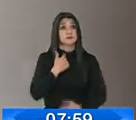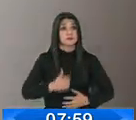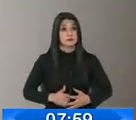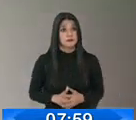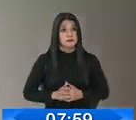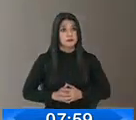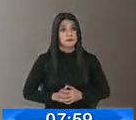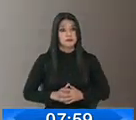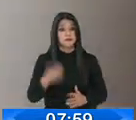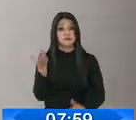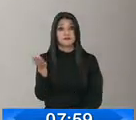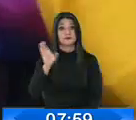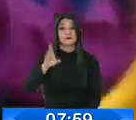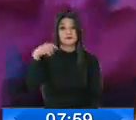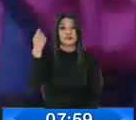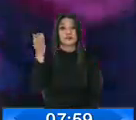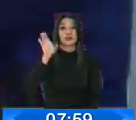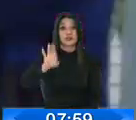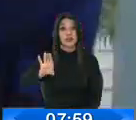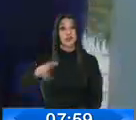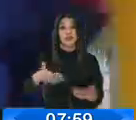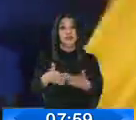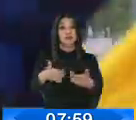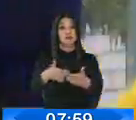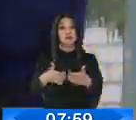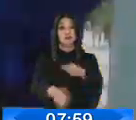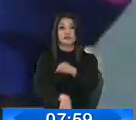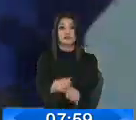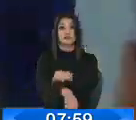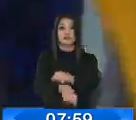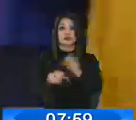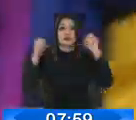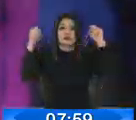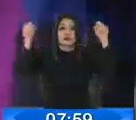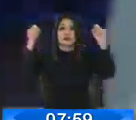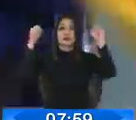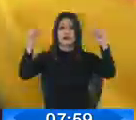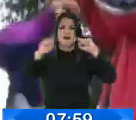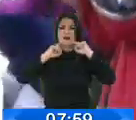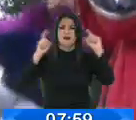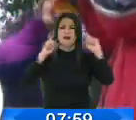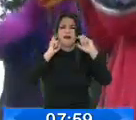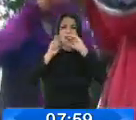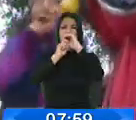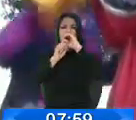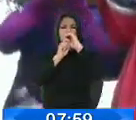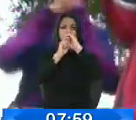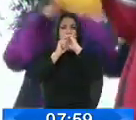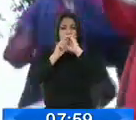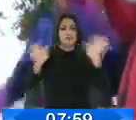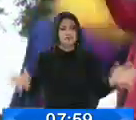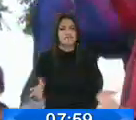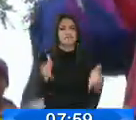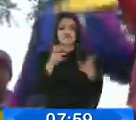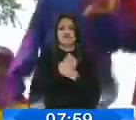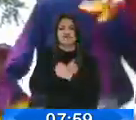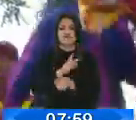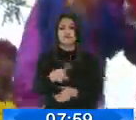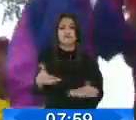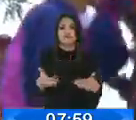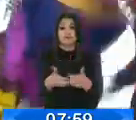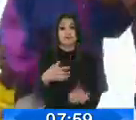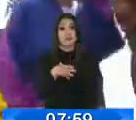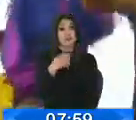Quedan los videos del registro de los partidos, donde con instrumentos y garganta expandían su sentimiento hacia